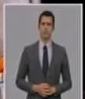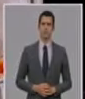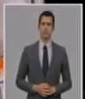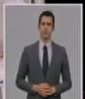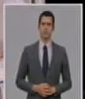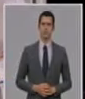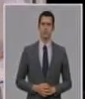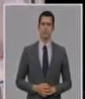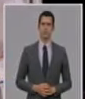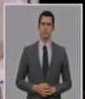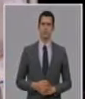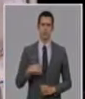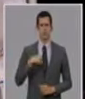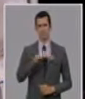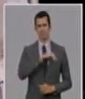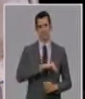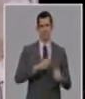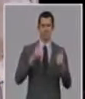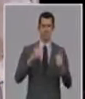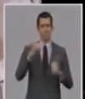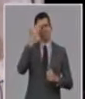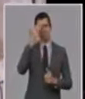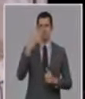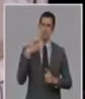a la vez un gran honor estar en este escenario.